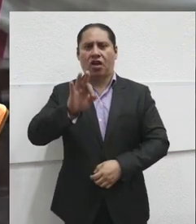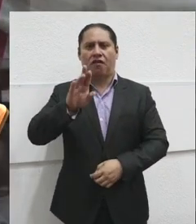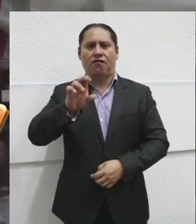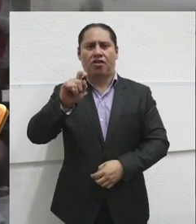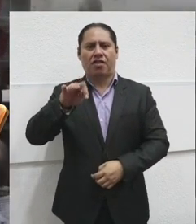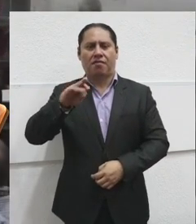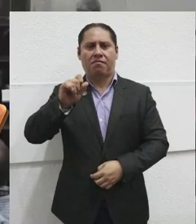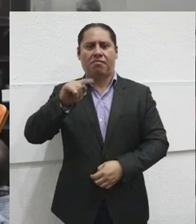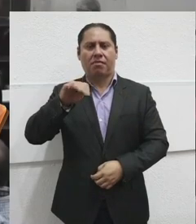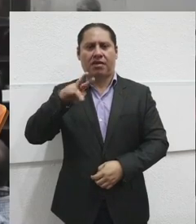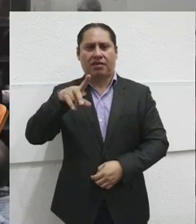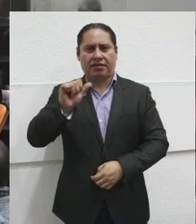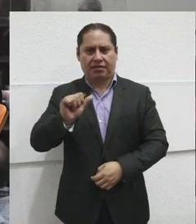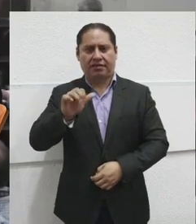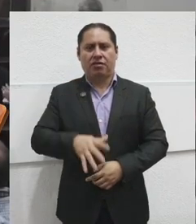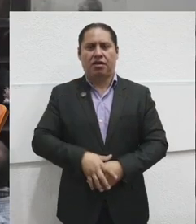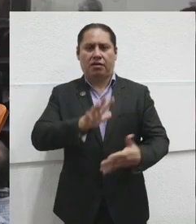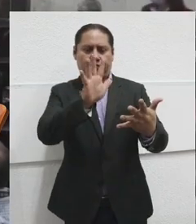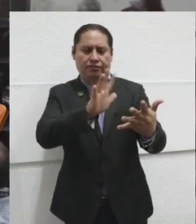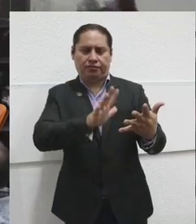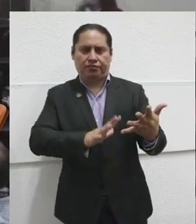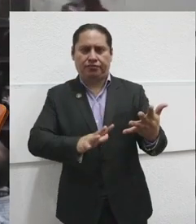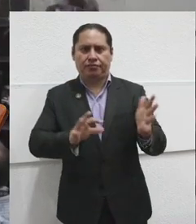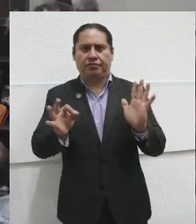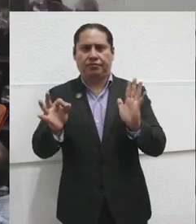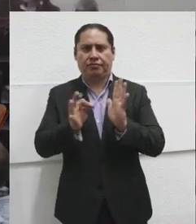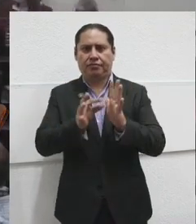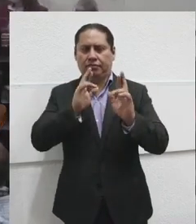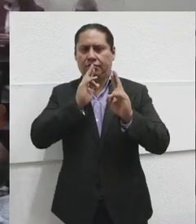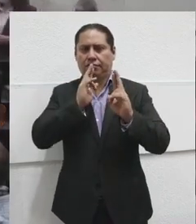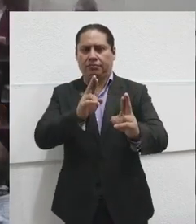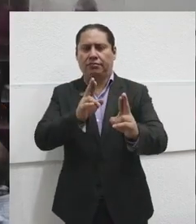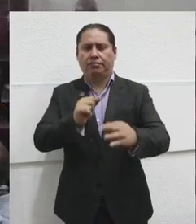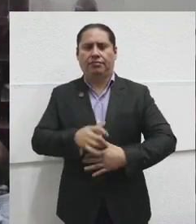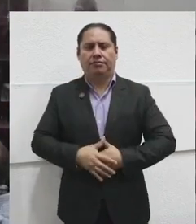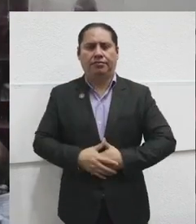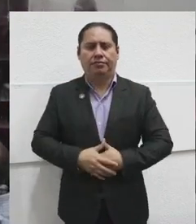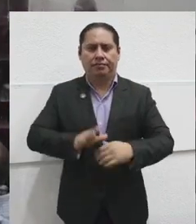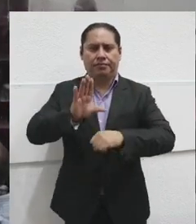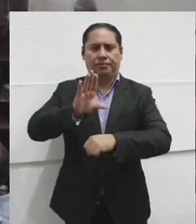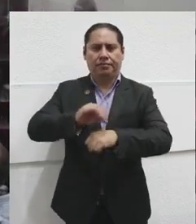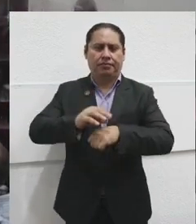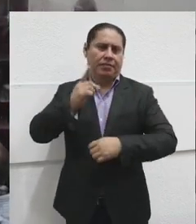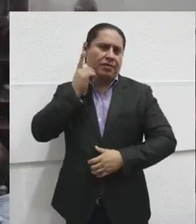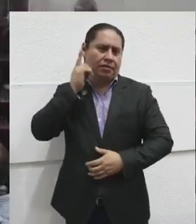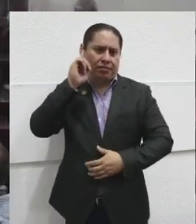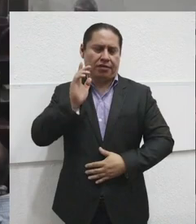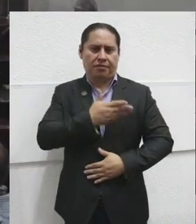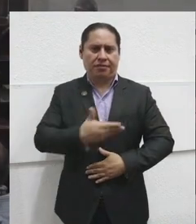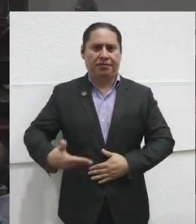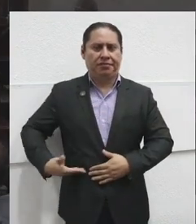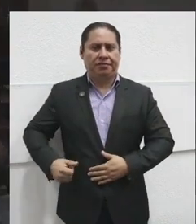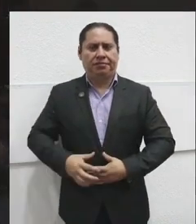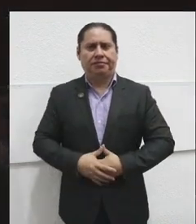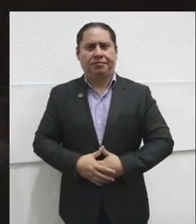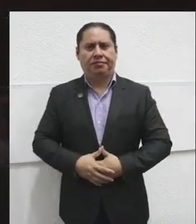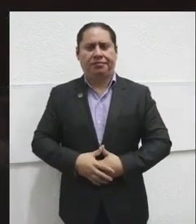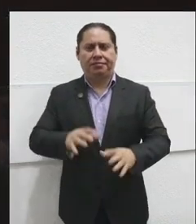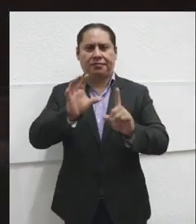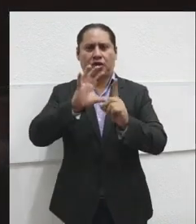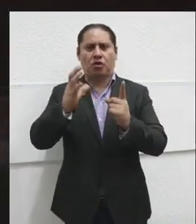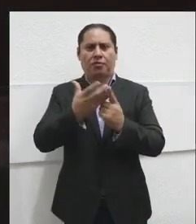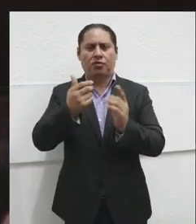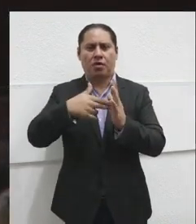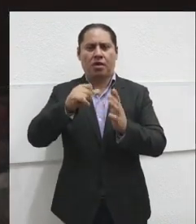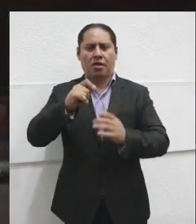de María Torres de lectura a los puntos resolutivos del dictamen. Con su venia, diputada presidenta. A la Comisión